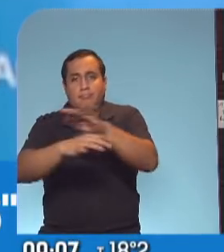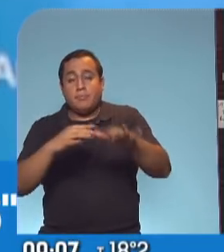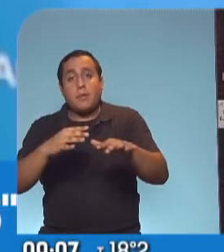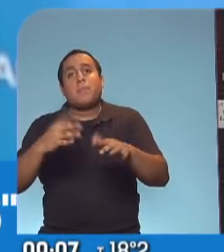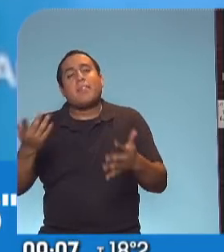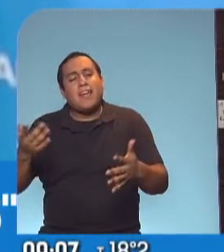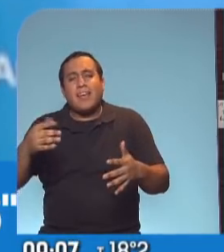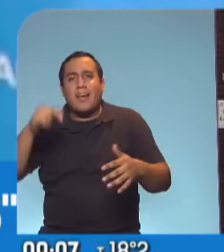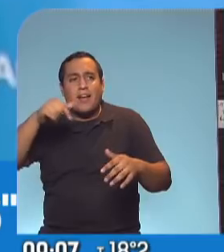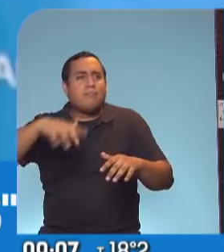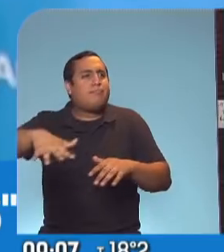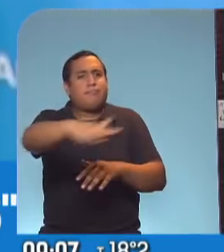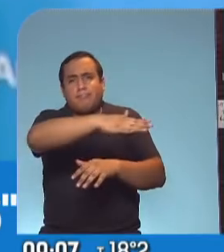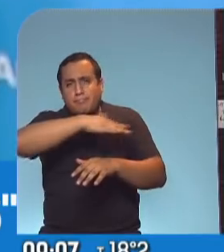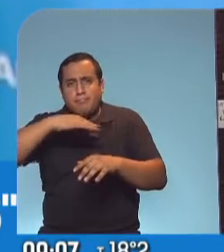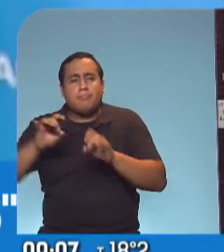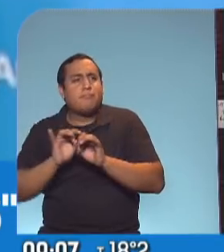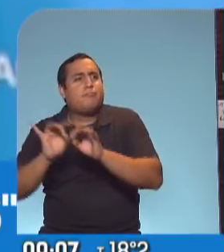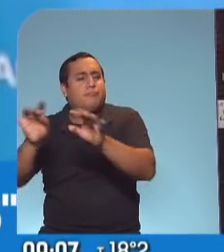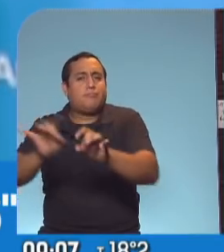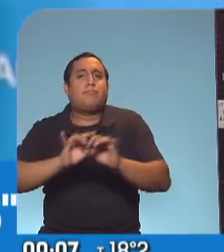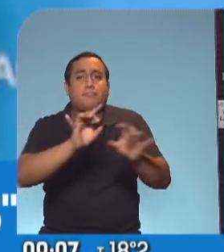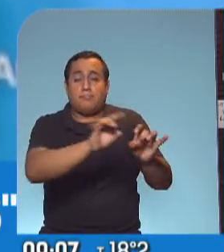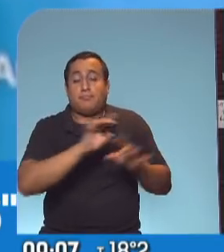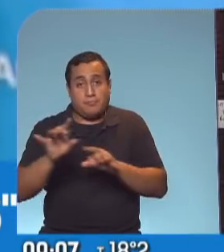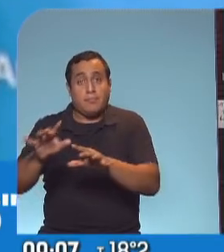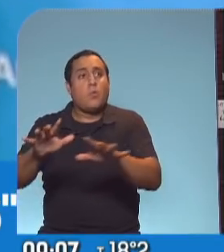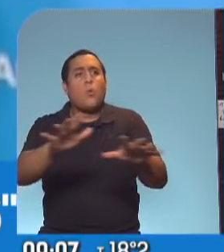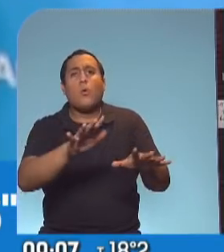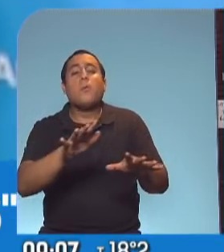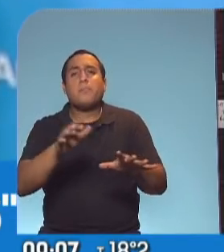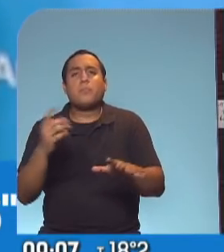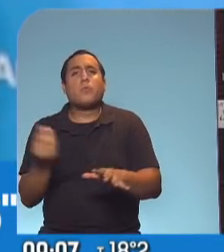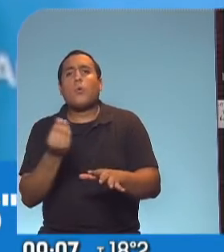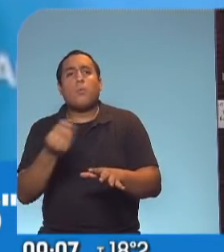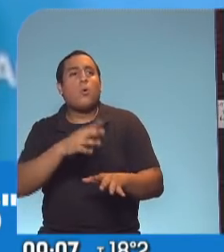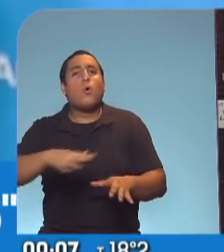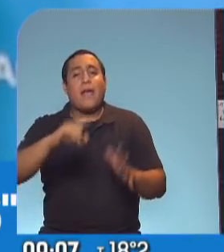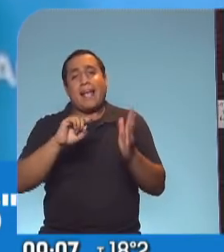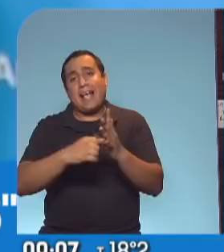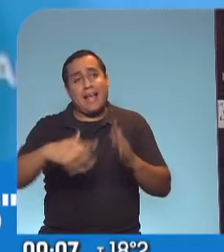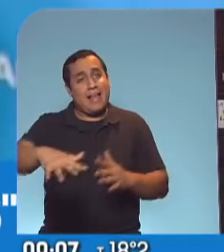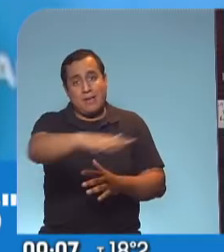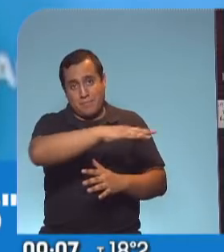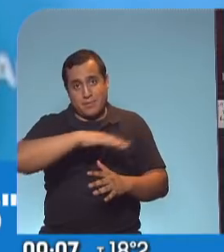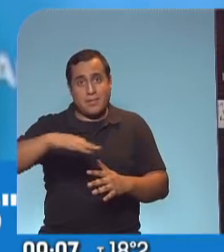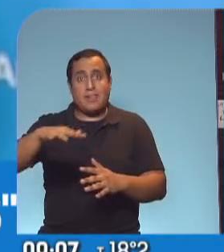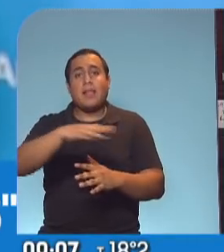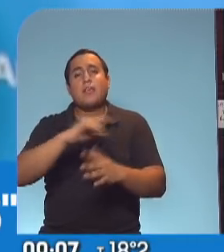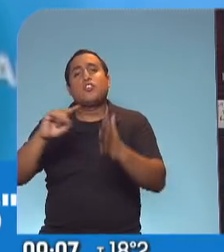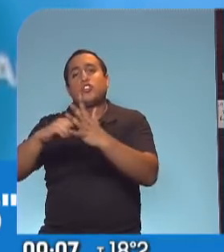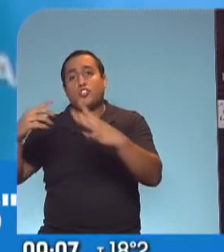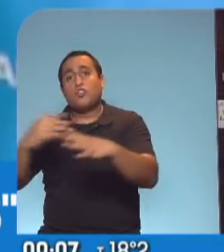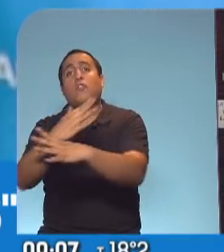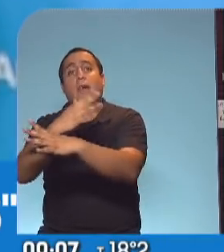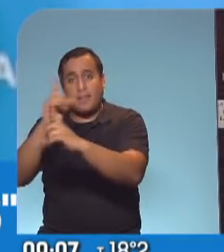transmisión comunitaria o en conglomerados, yendo a la comunitaria especialmente, la encontramos en la Ciudad Autónoma de Buenos Aires, en el área metropolitana de Buenos